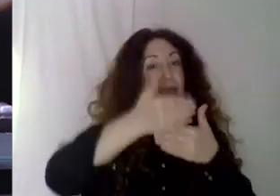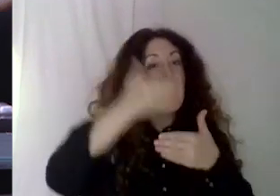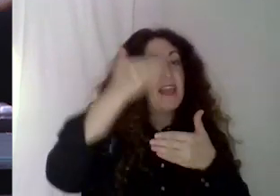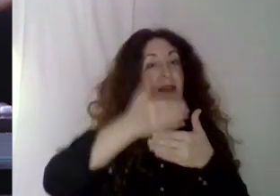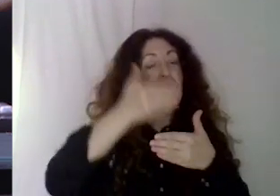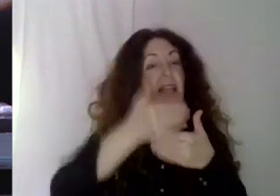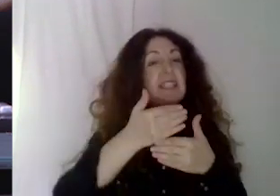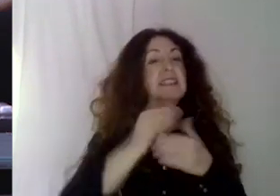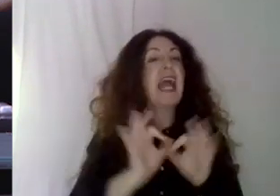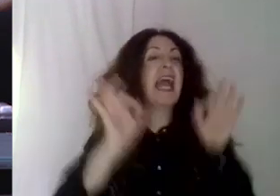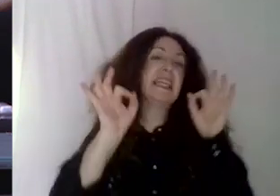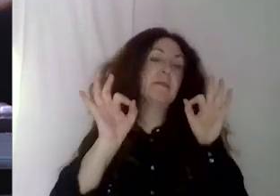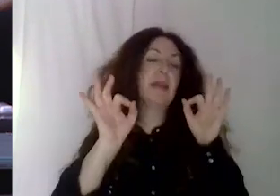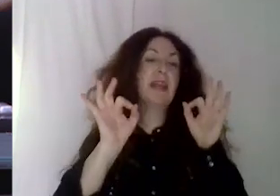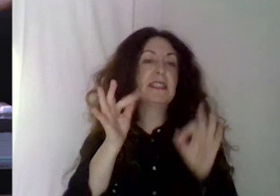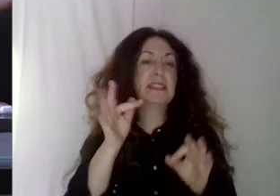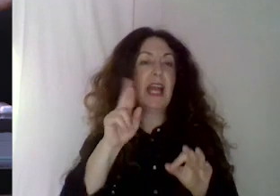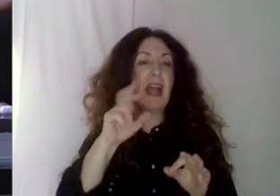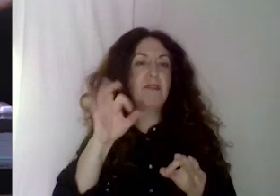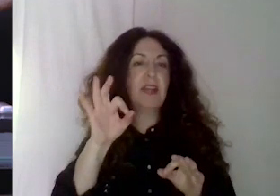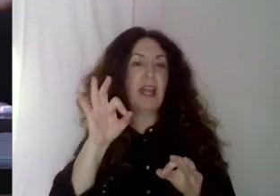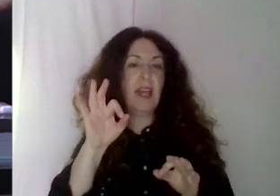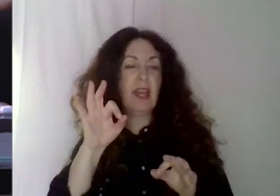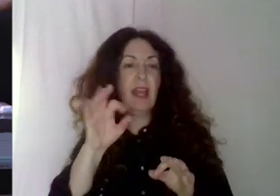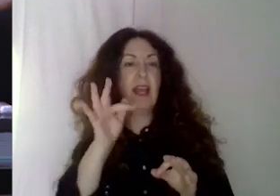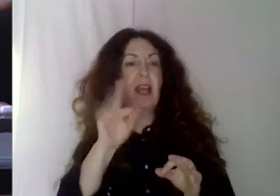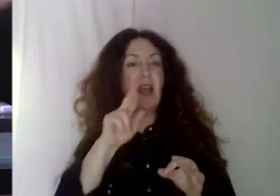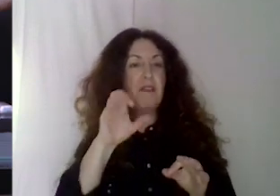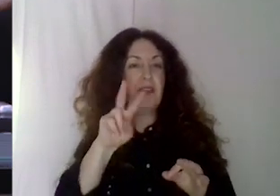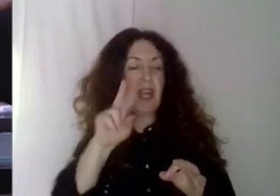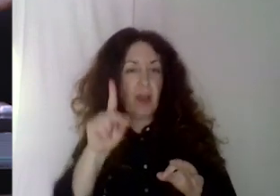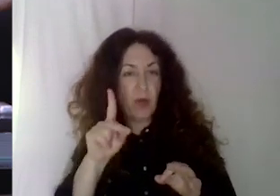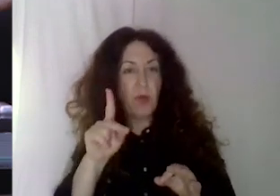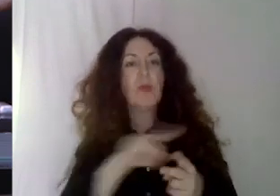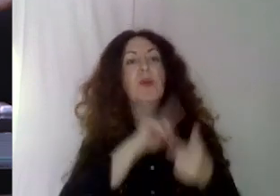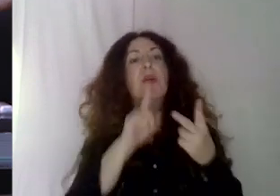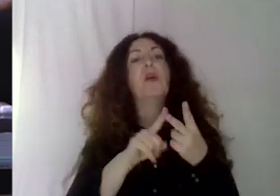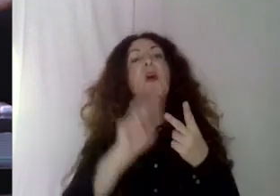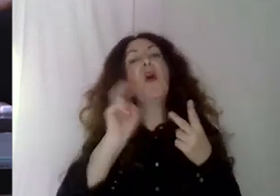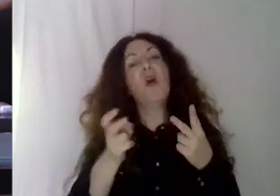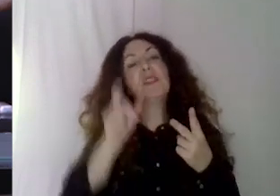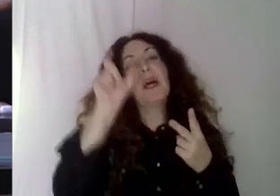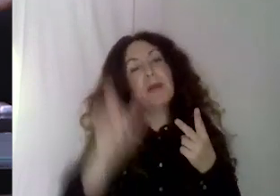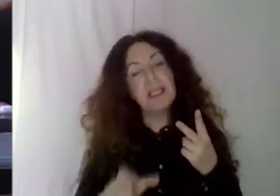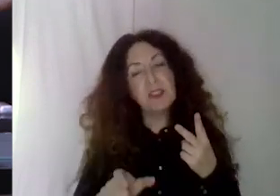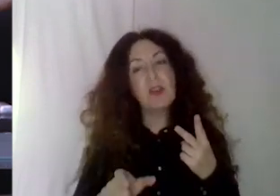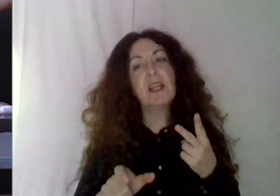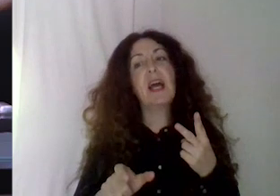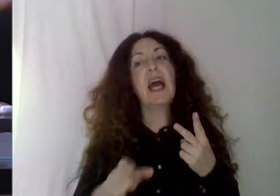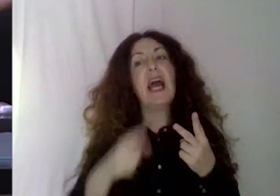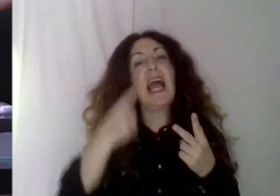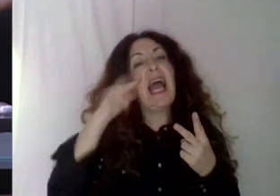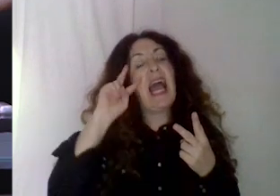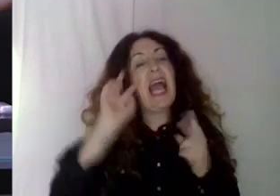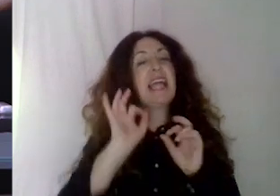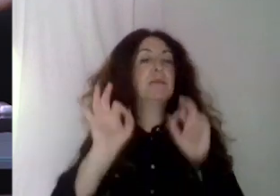que coincidimos en el Beatriz Galindo hace muchos años. ¿Fuiste, no? Ah, pues es un error, pero bueno, a lo que vamos. Coincidir en